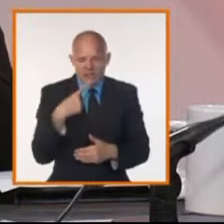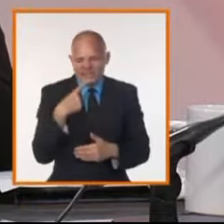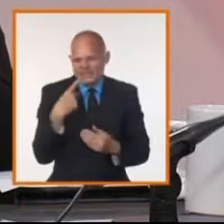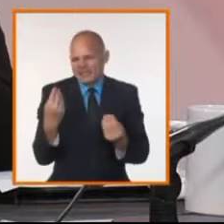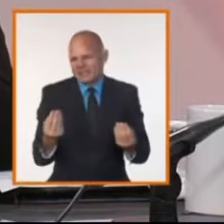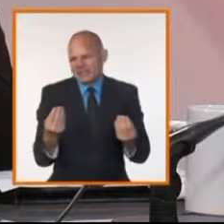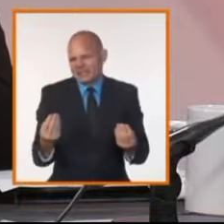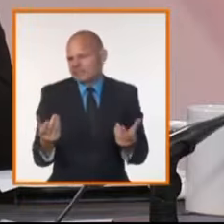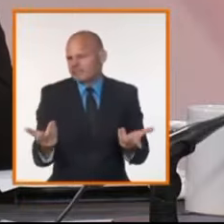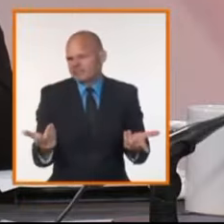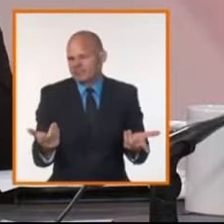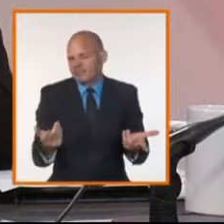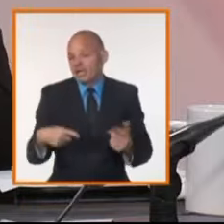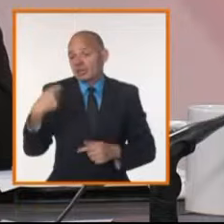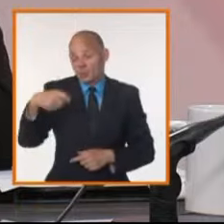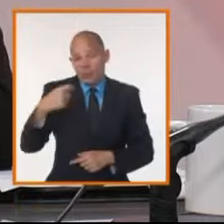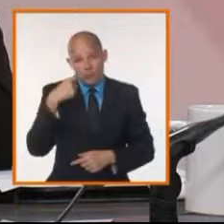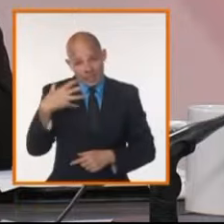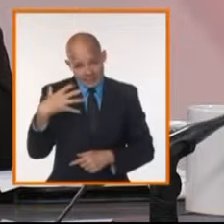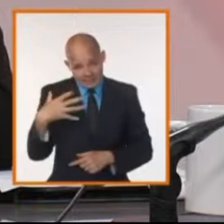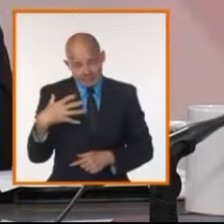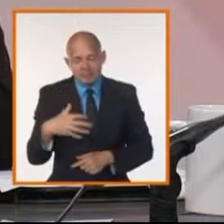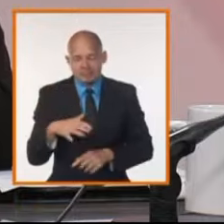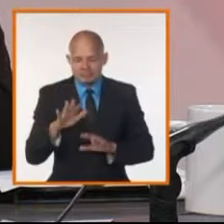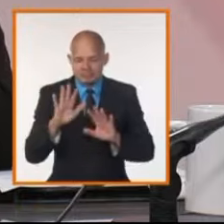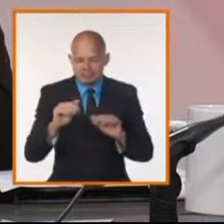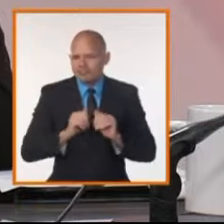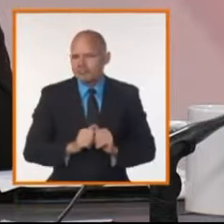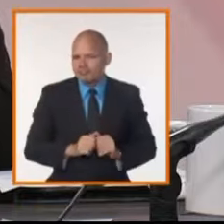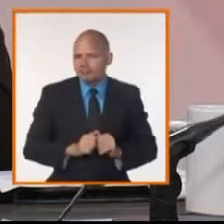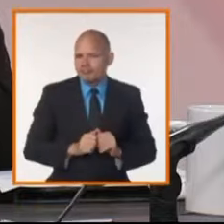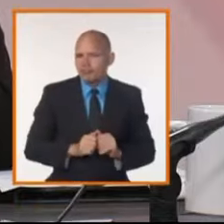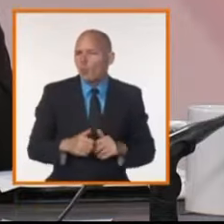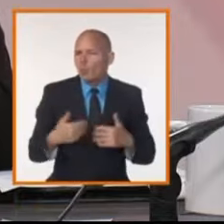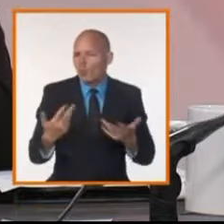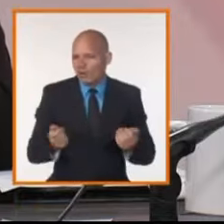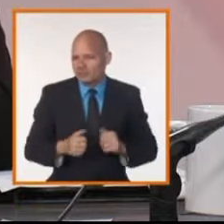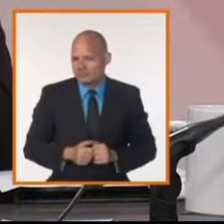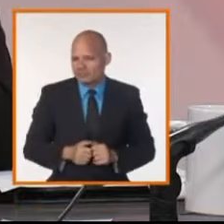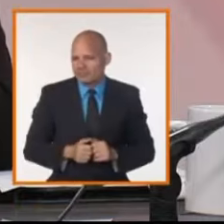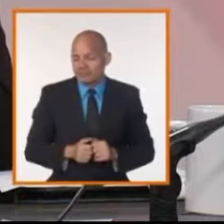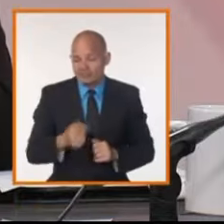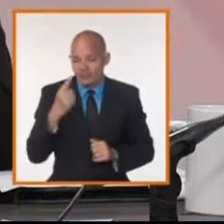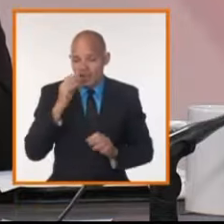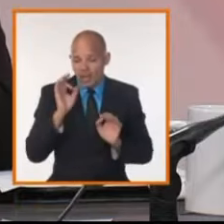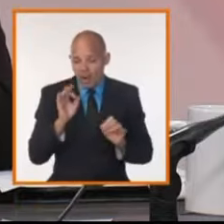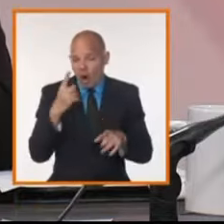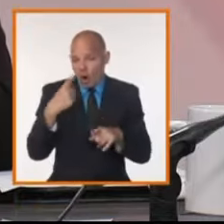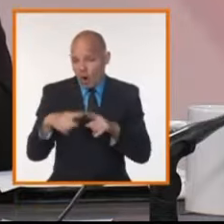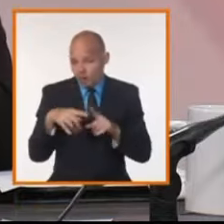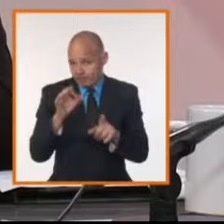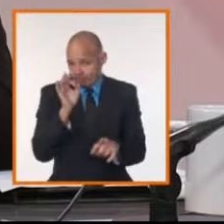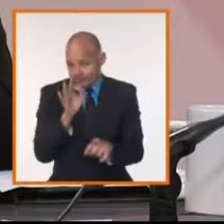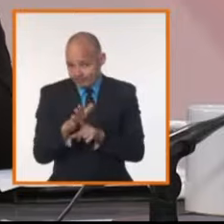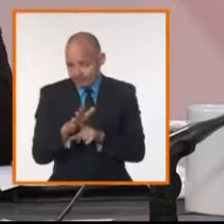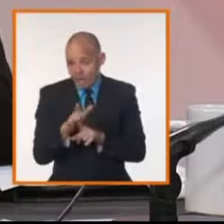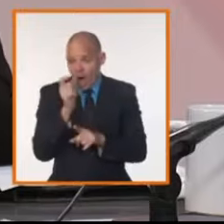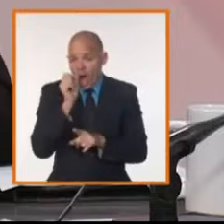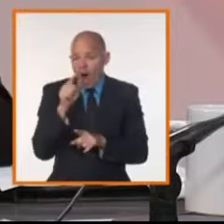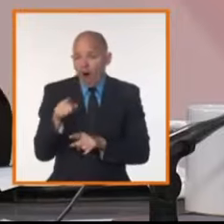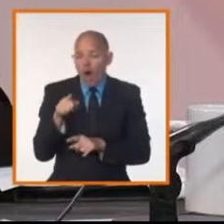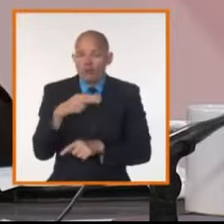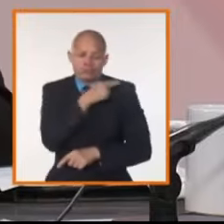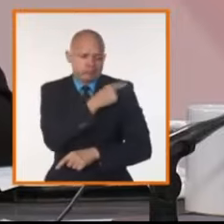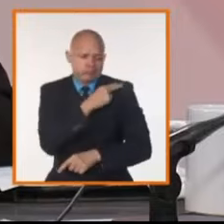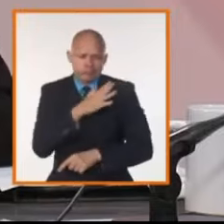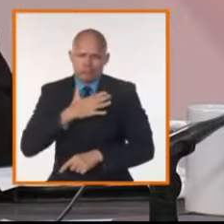pero juicio importante esta semana es el que comenzó contra el senador Bob